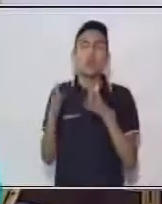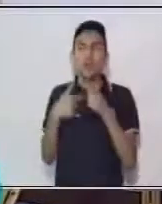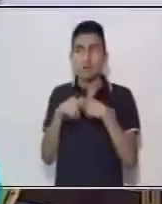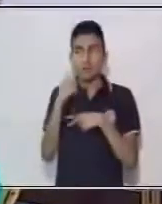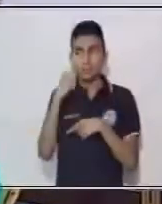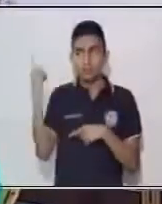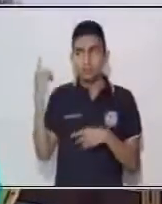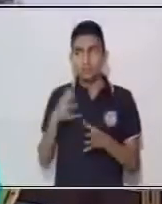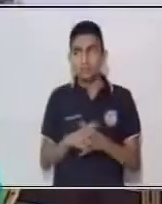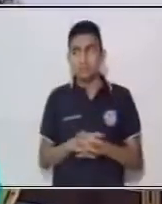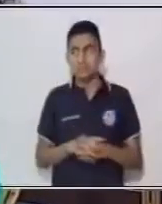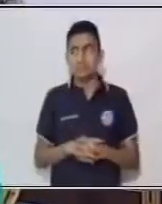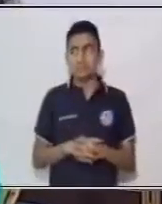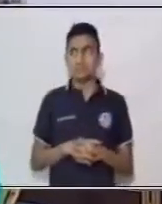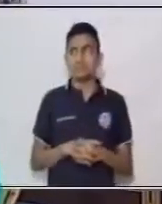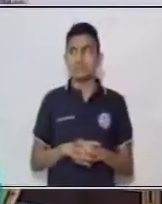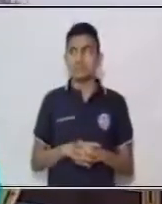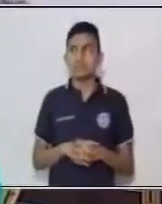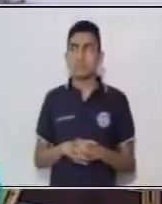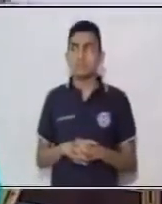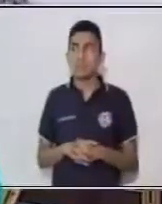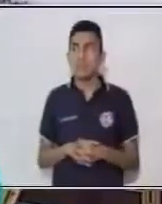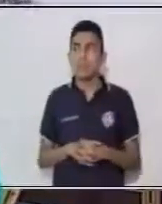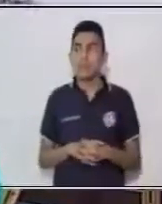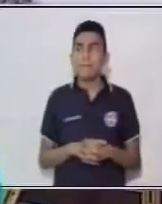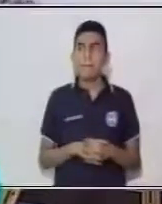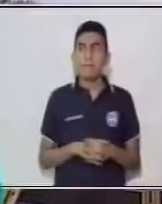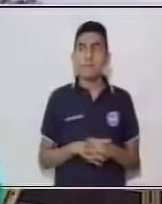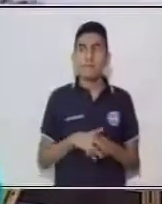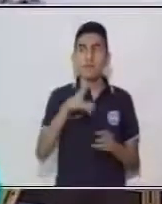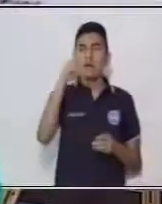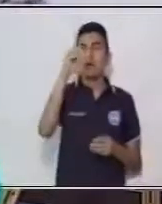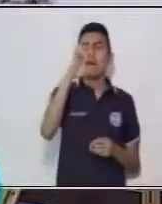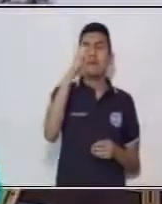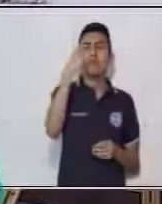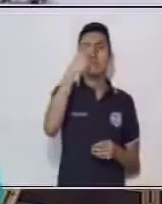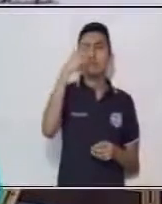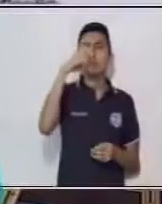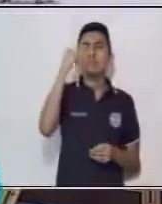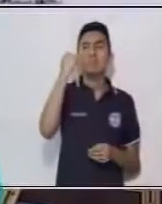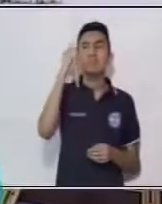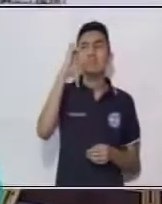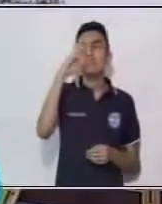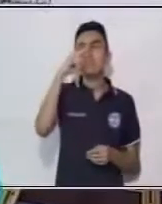solo podríamos extraer el verbo y decir despierta.